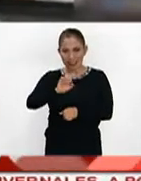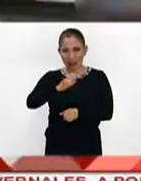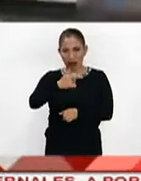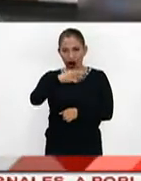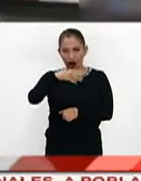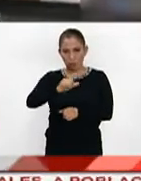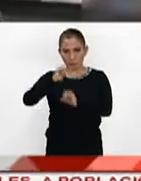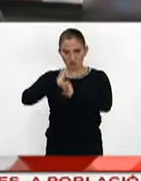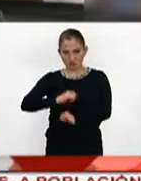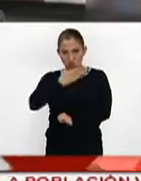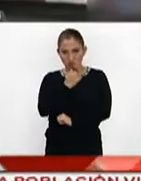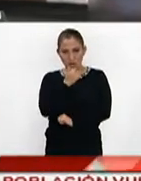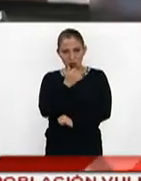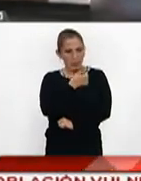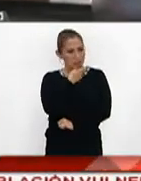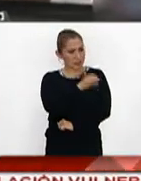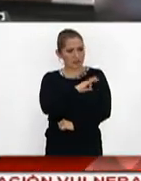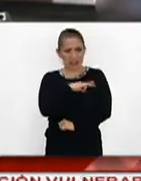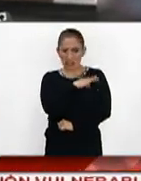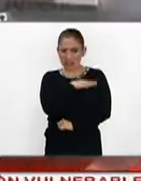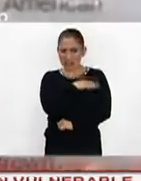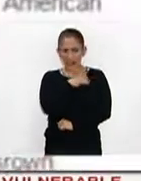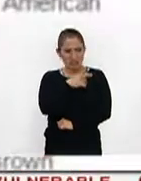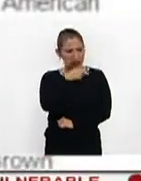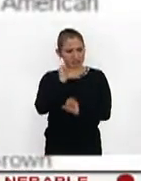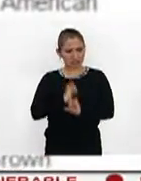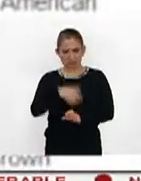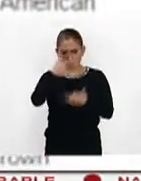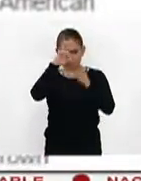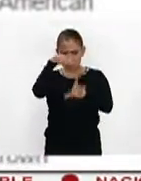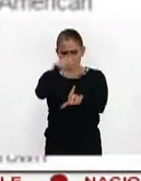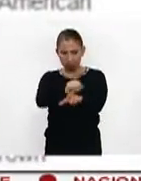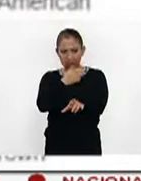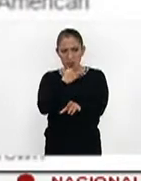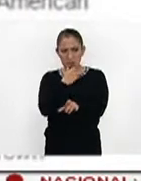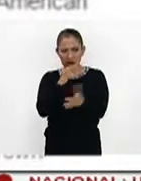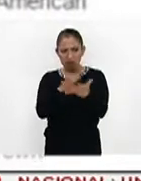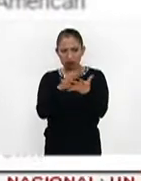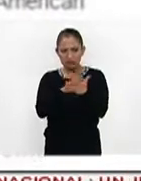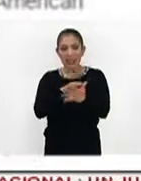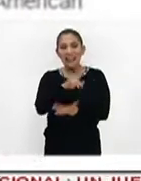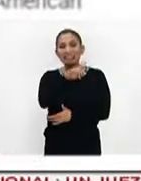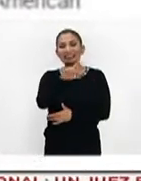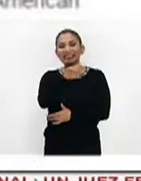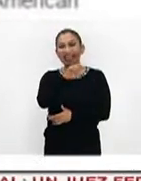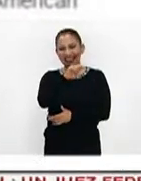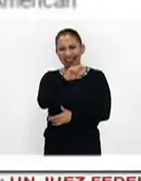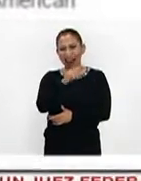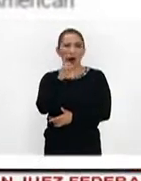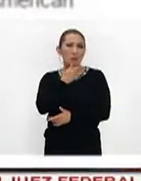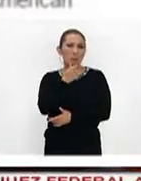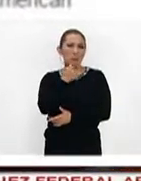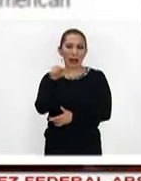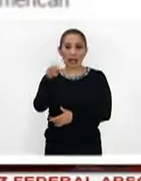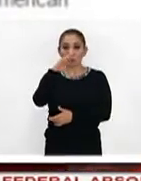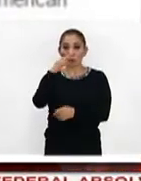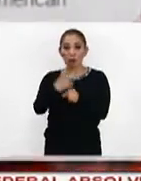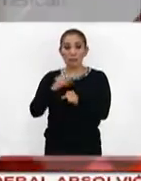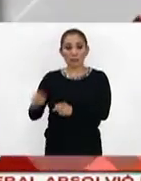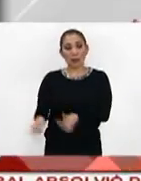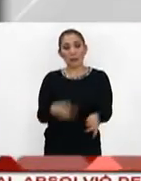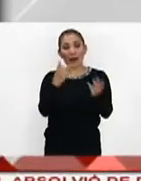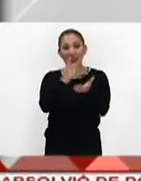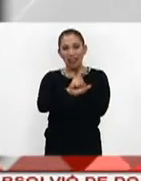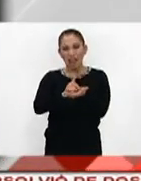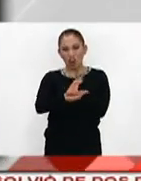Gobernación, Alfonso Navarrete Prida, felicitó a las autoridades por esta captura. El Z-43 es responsable del envío de